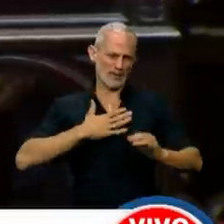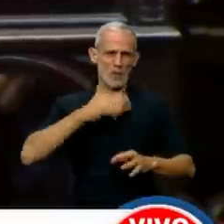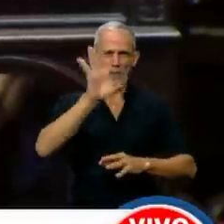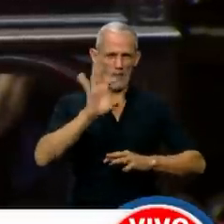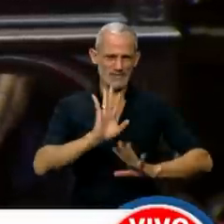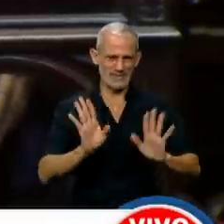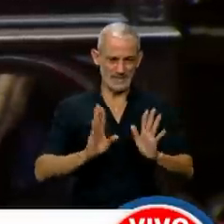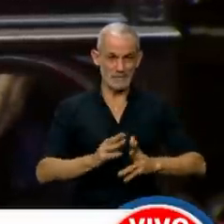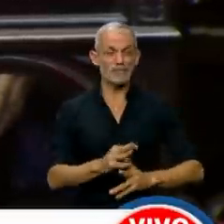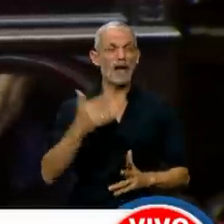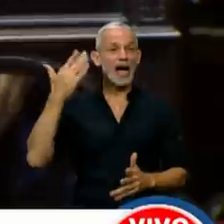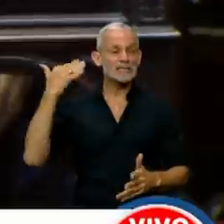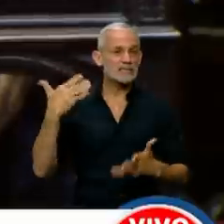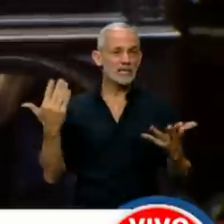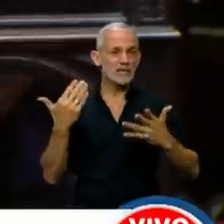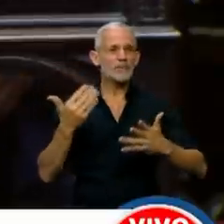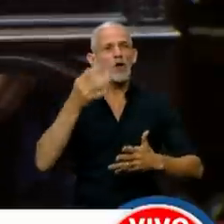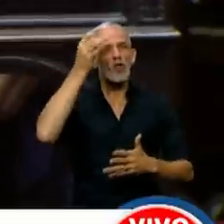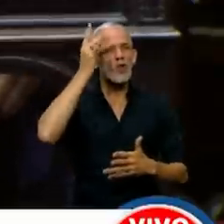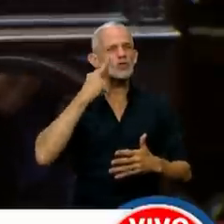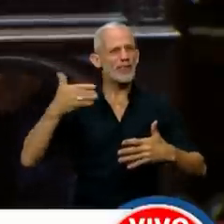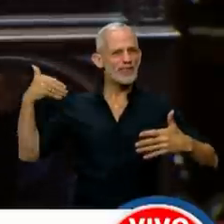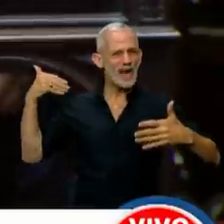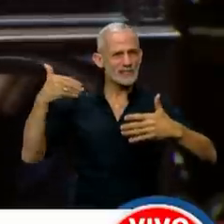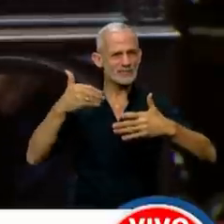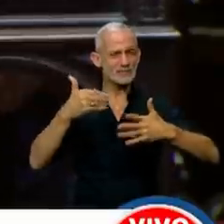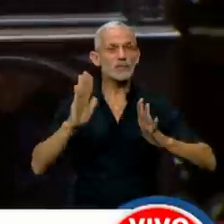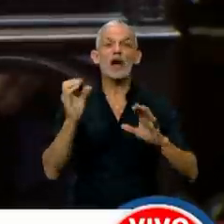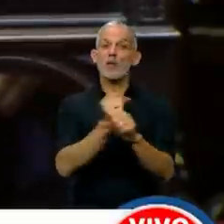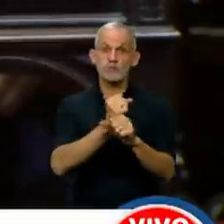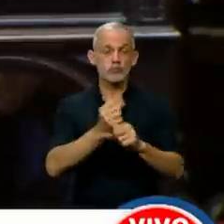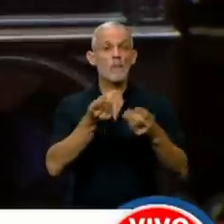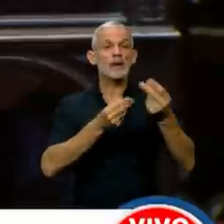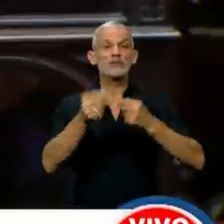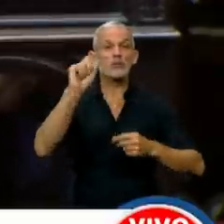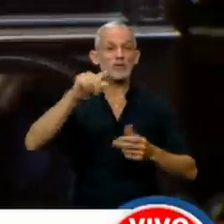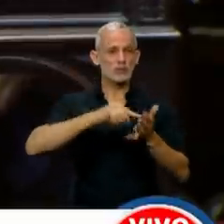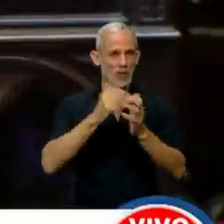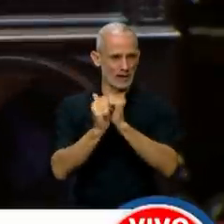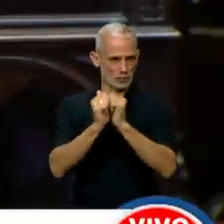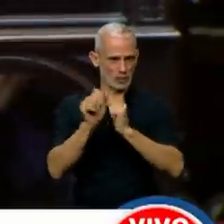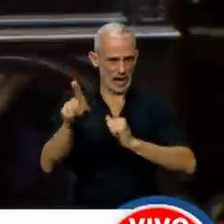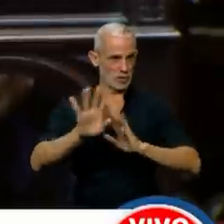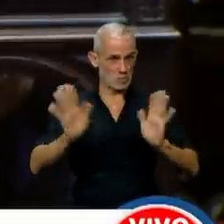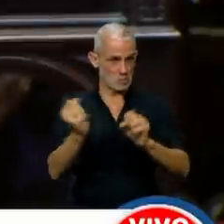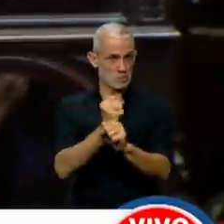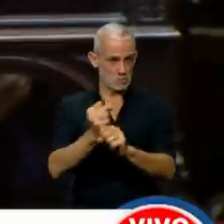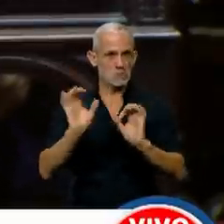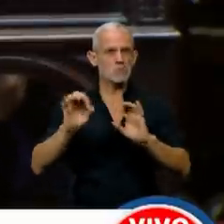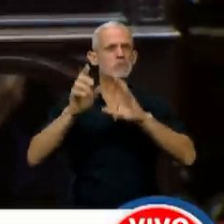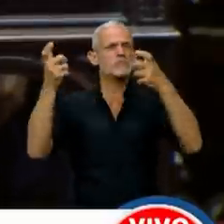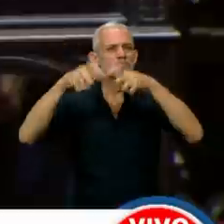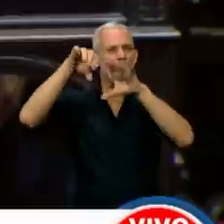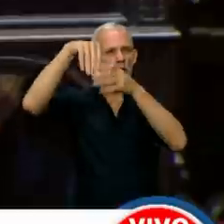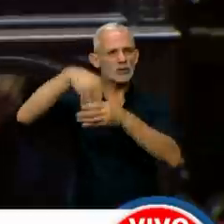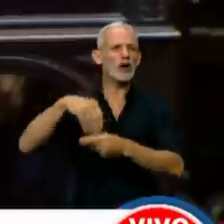hace doce días atrás se aprobó el presupuesto de la ciudad de rosario en el consejo